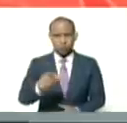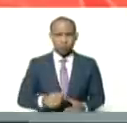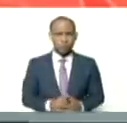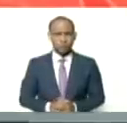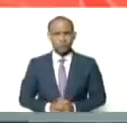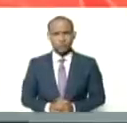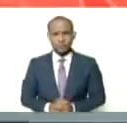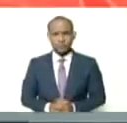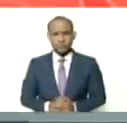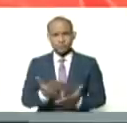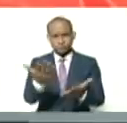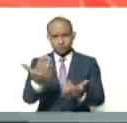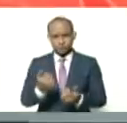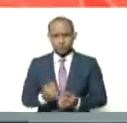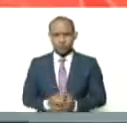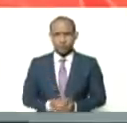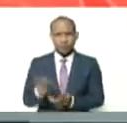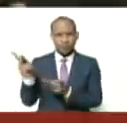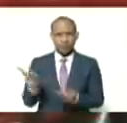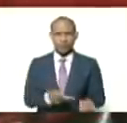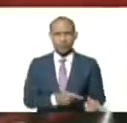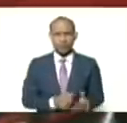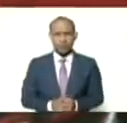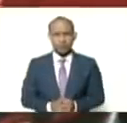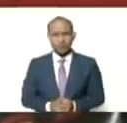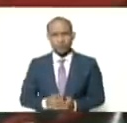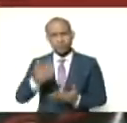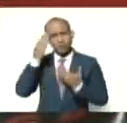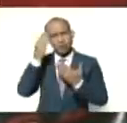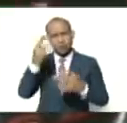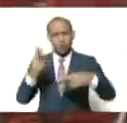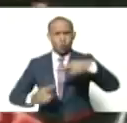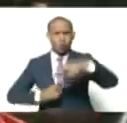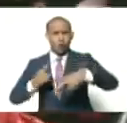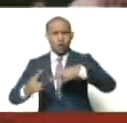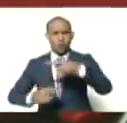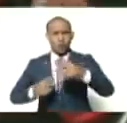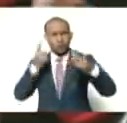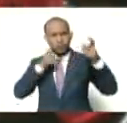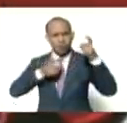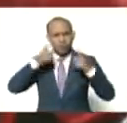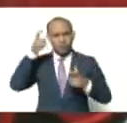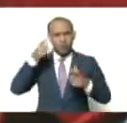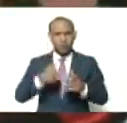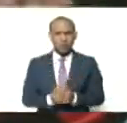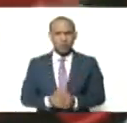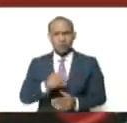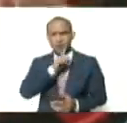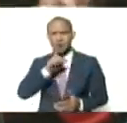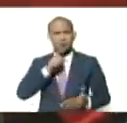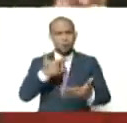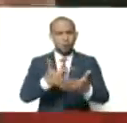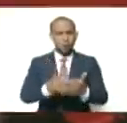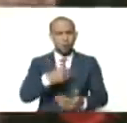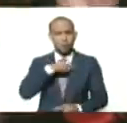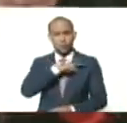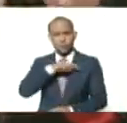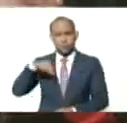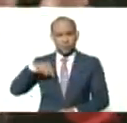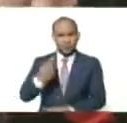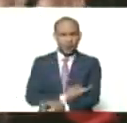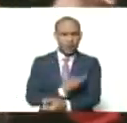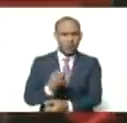de Venezuela. Adelante, bienvenida. Bueno, un saludo revolucionario y chavista en nombre de mis hermanos y